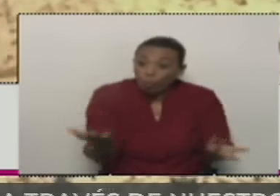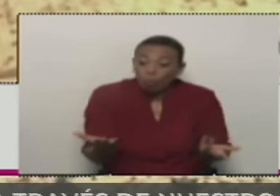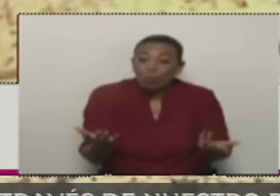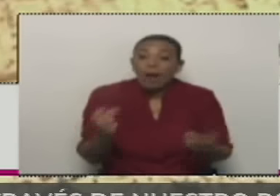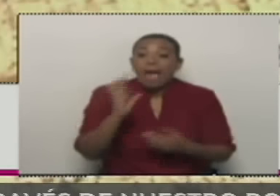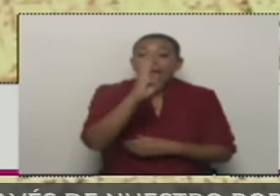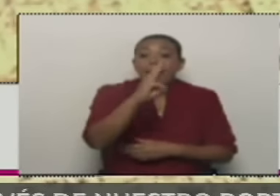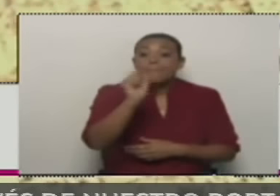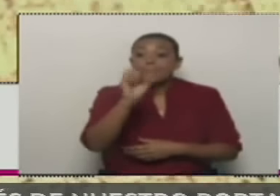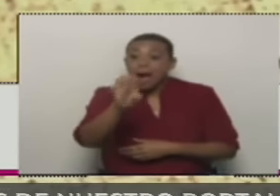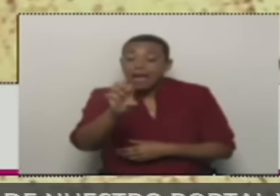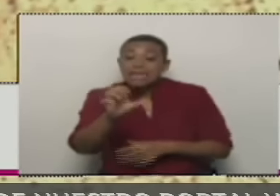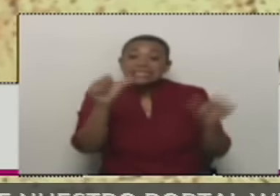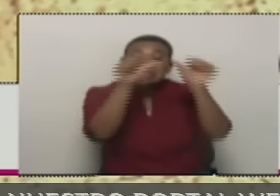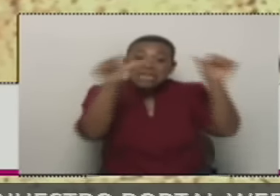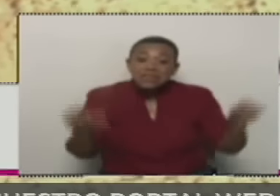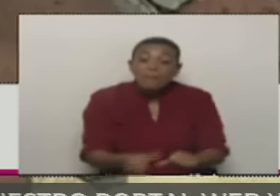sufrió mucho